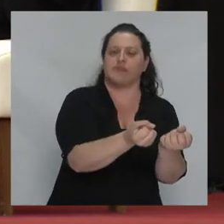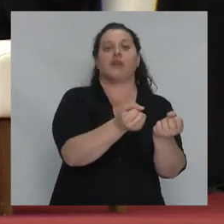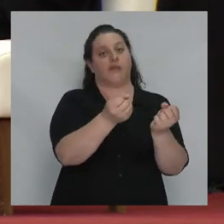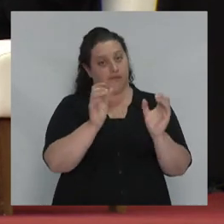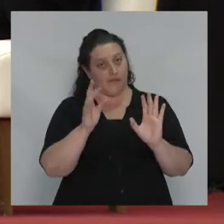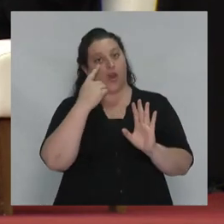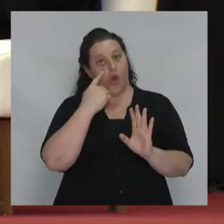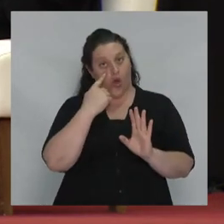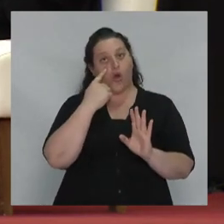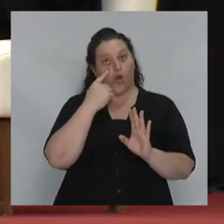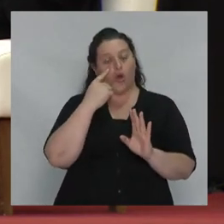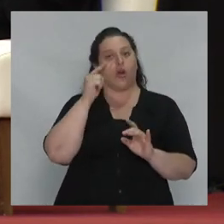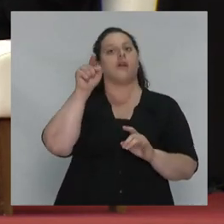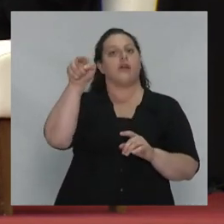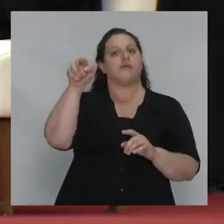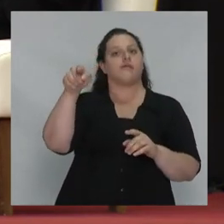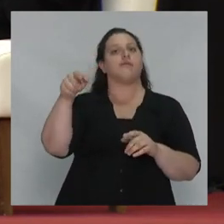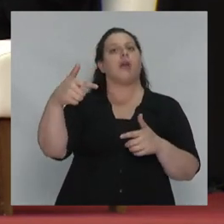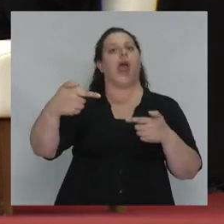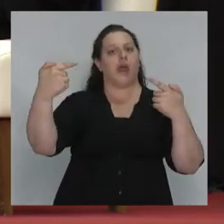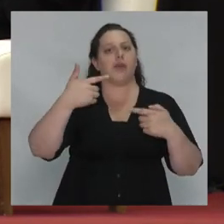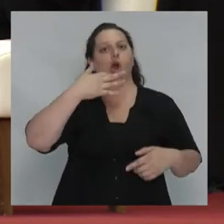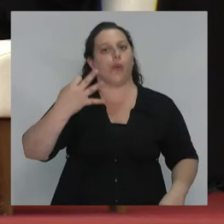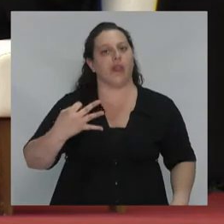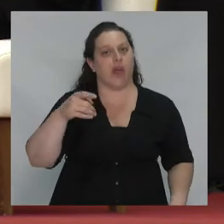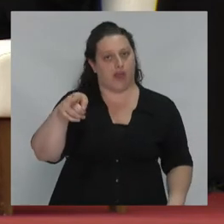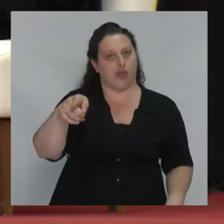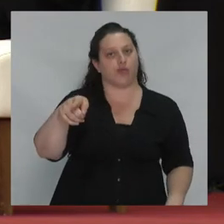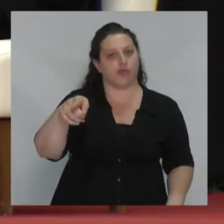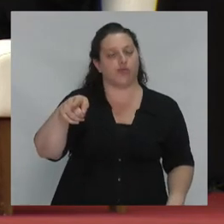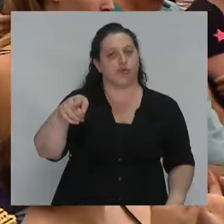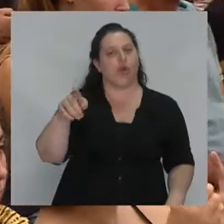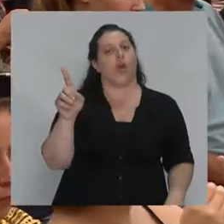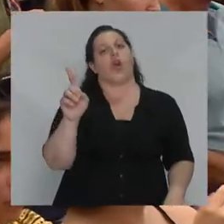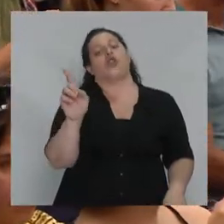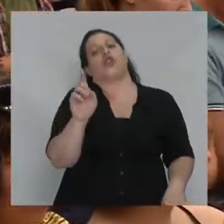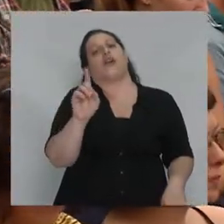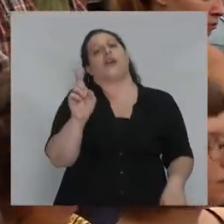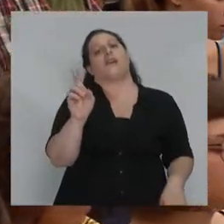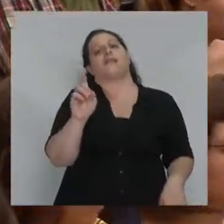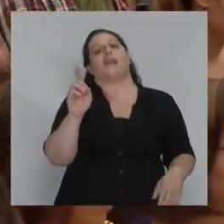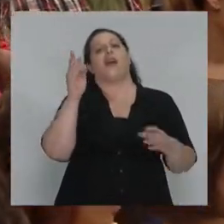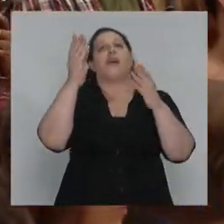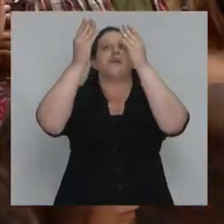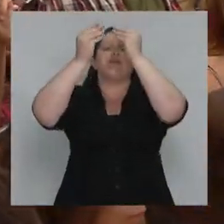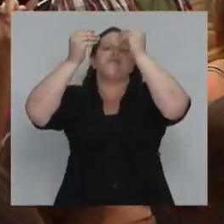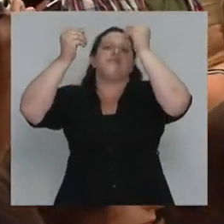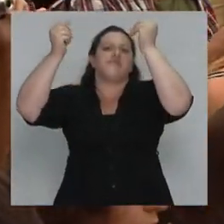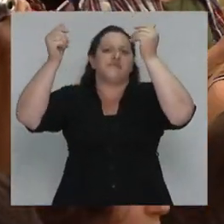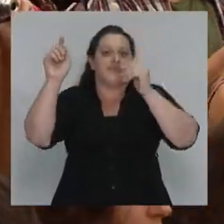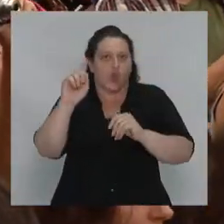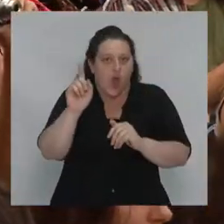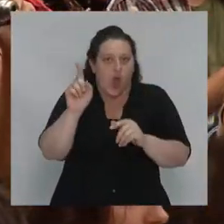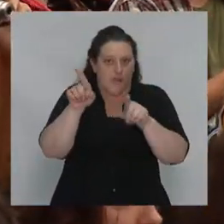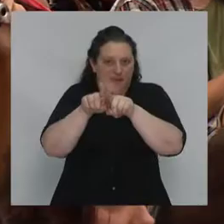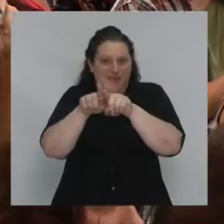esos monstruos que están ahí no son monstruos absolutamente fantasmagóricos como los de